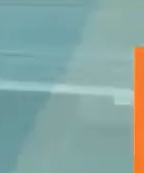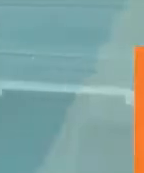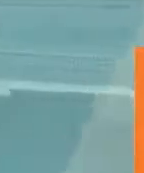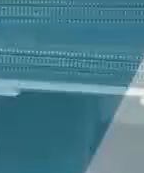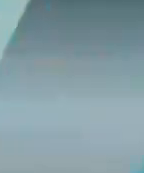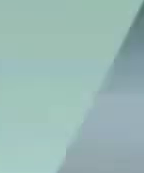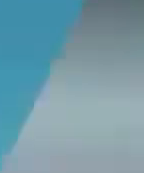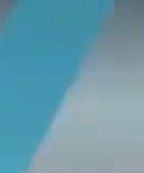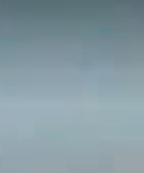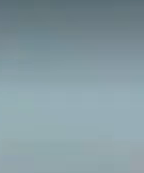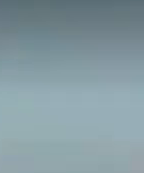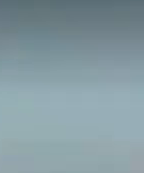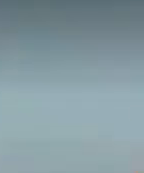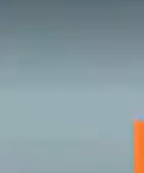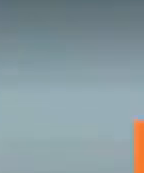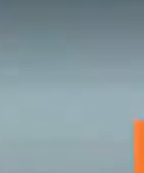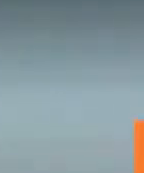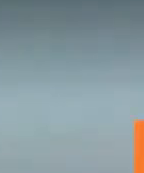no